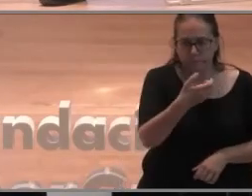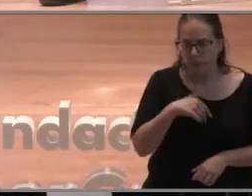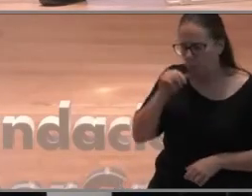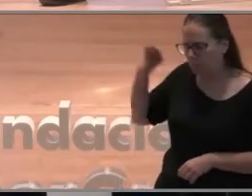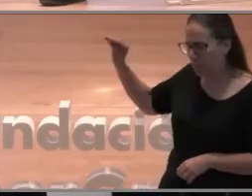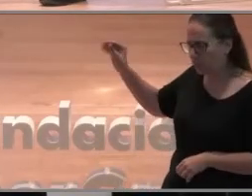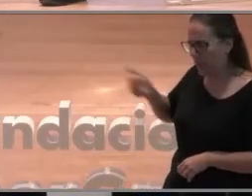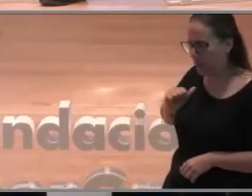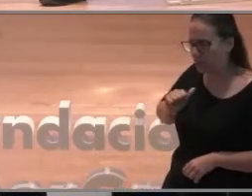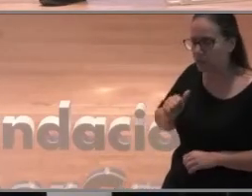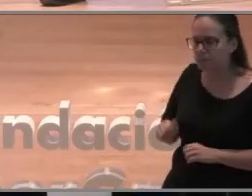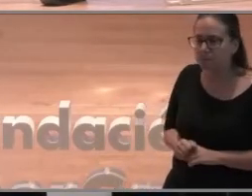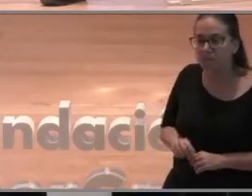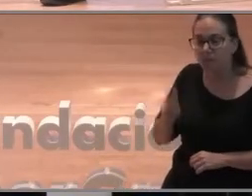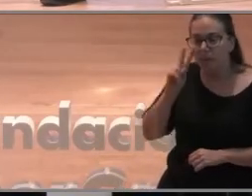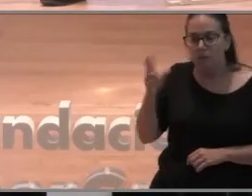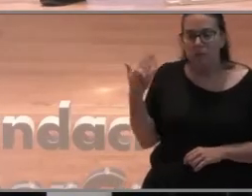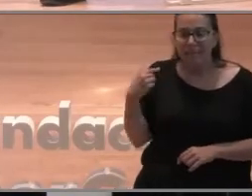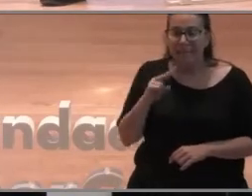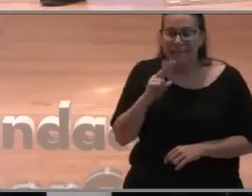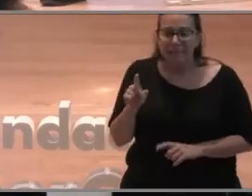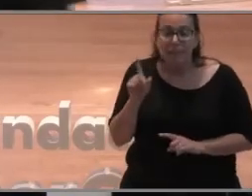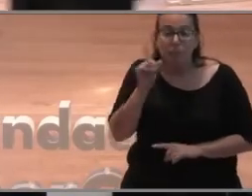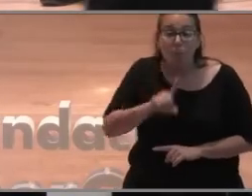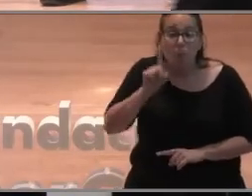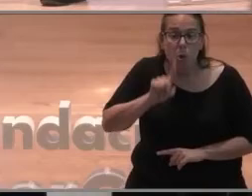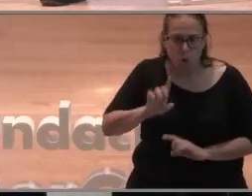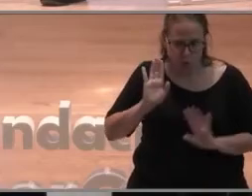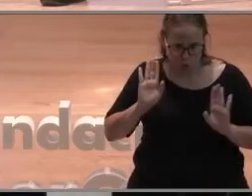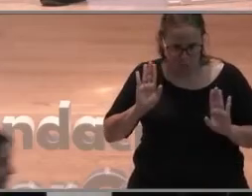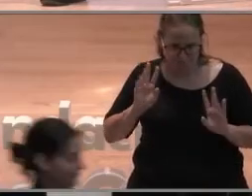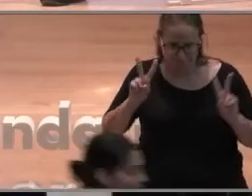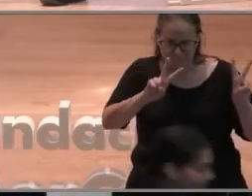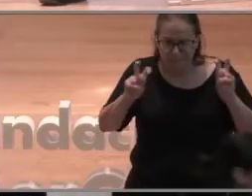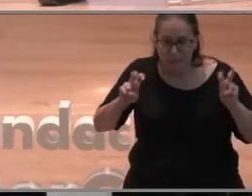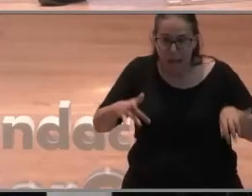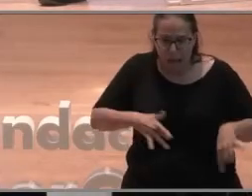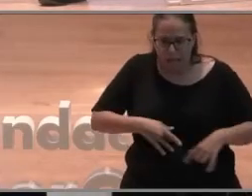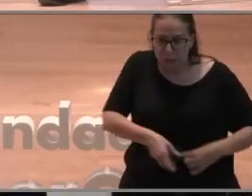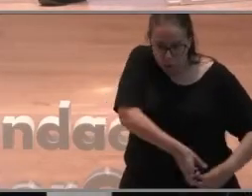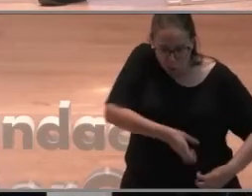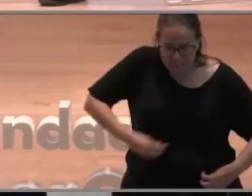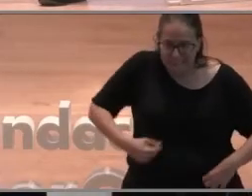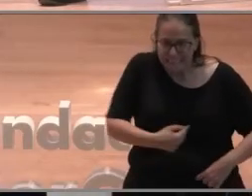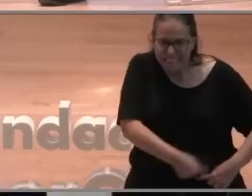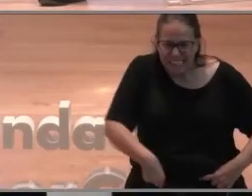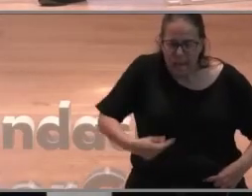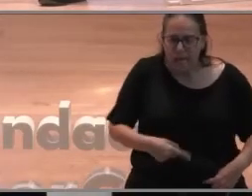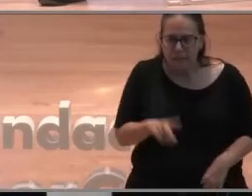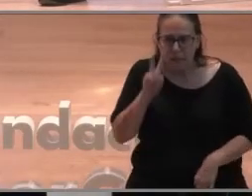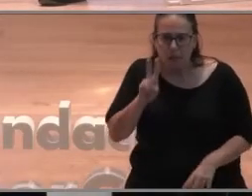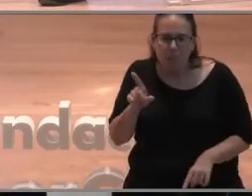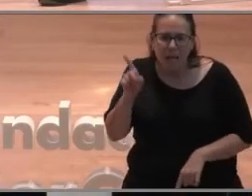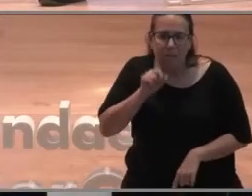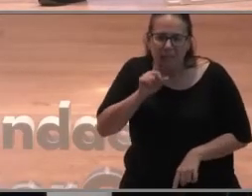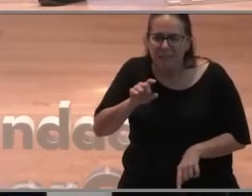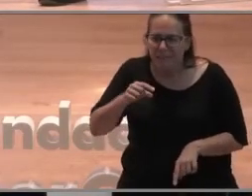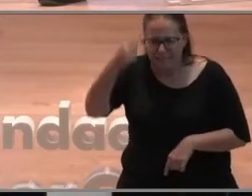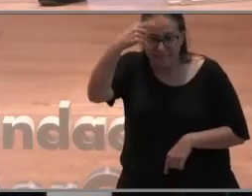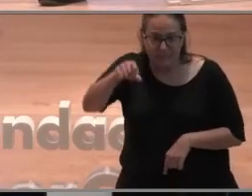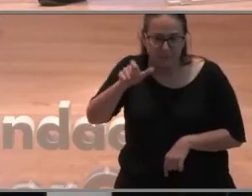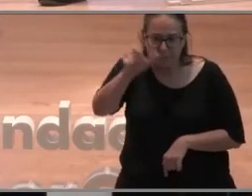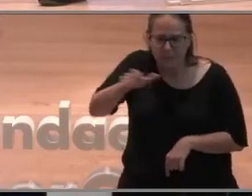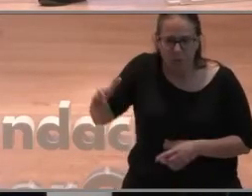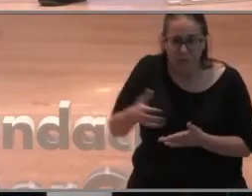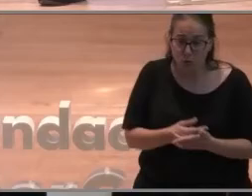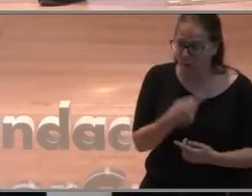preguntarte que también en esto que decías de los bulos, ¿no? Con los temas gastrointestinales, que siempre es, ya sabes que todos llevamos un médico